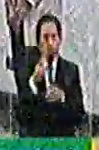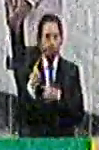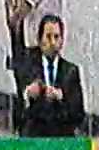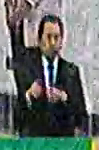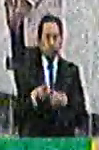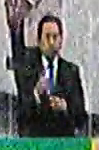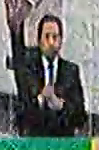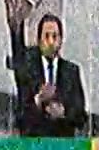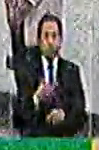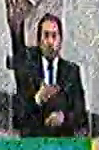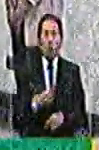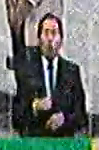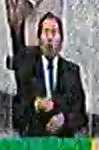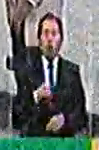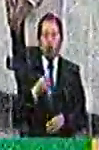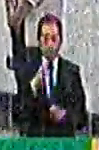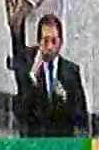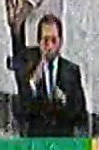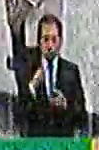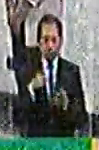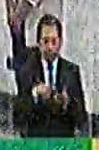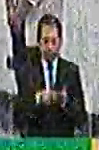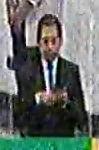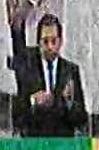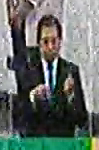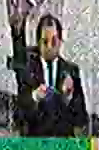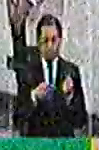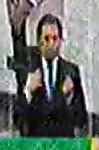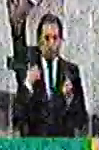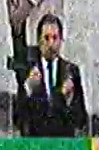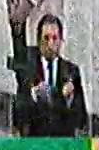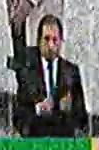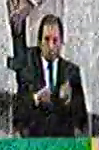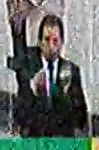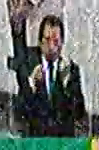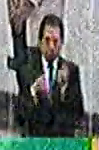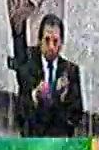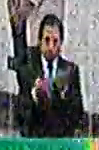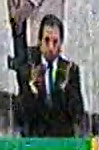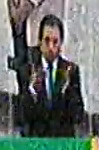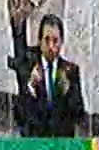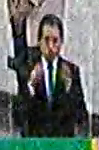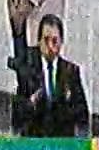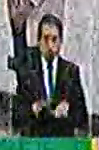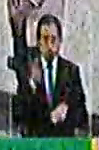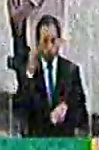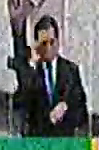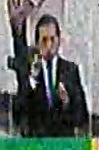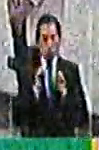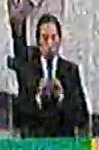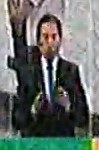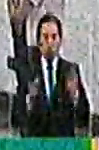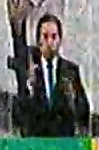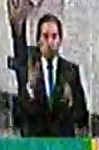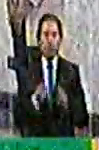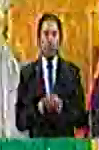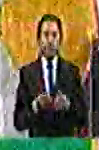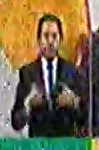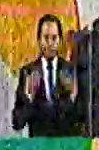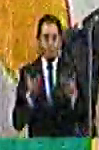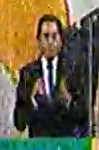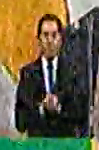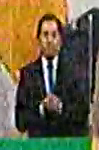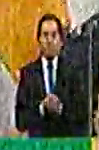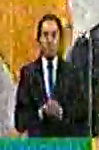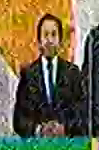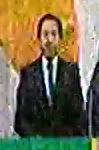es un orgullo y es un honor hacerte la entrega del bastón de mando del Estado Plurinacional de Bolivia. Felicidades,